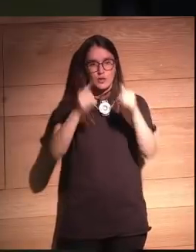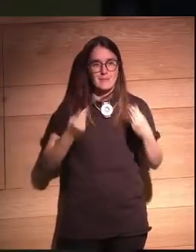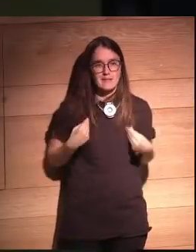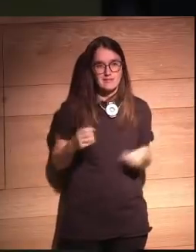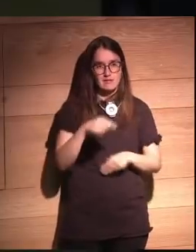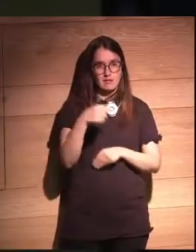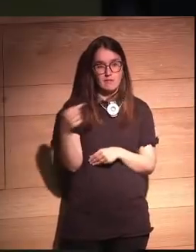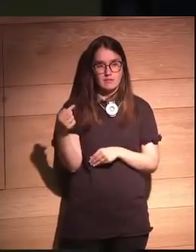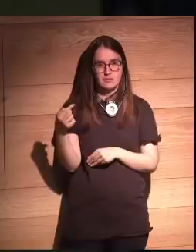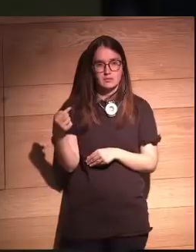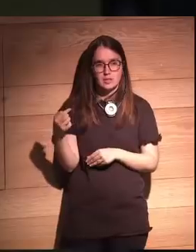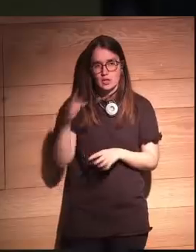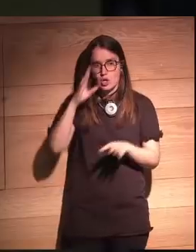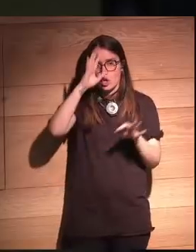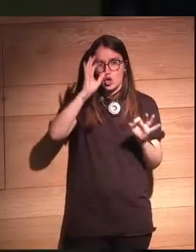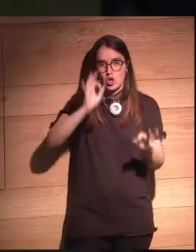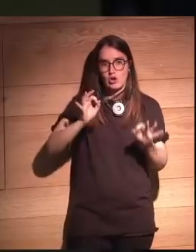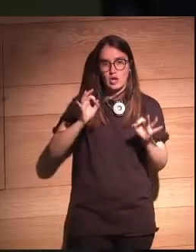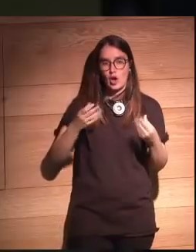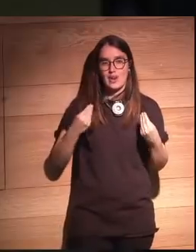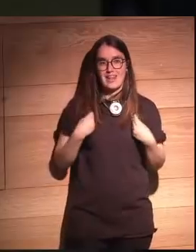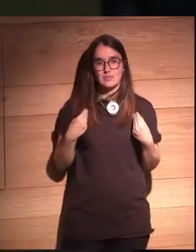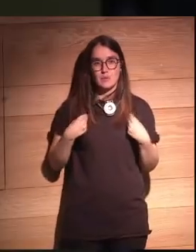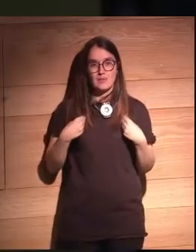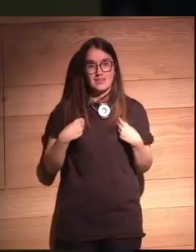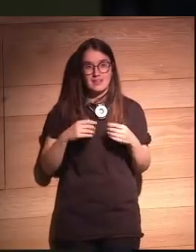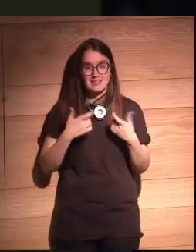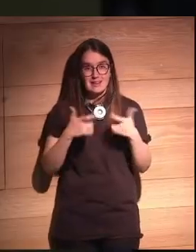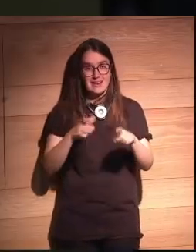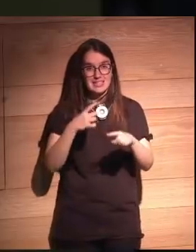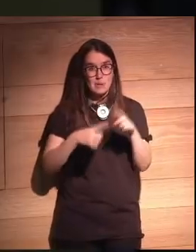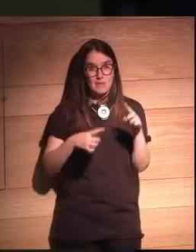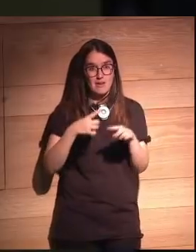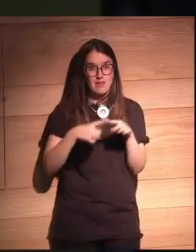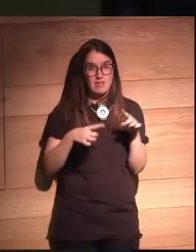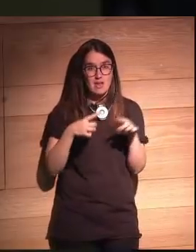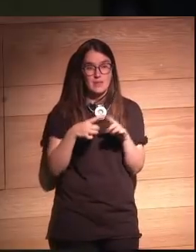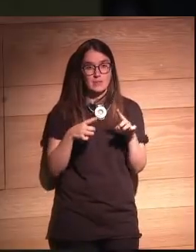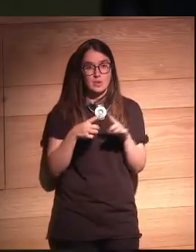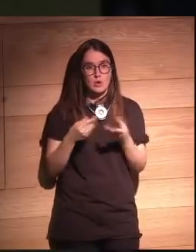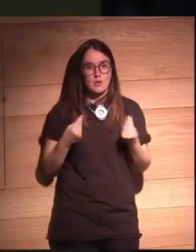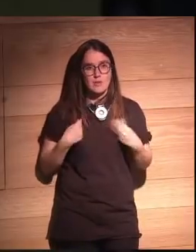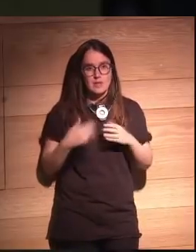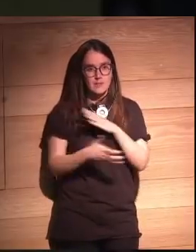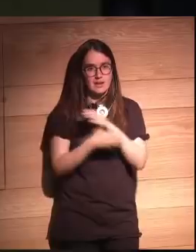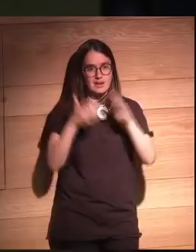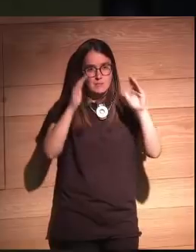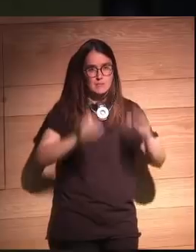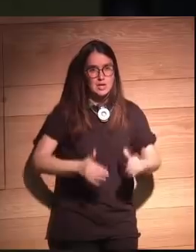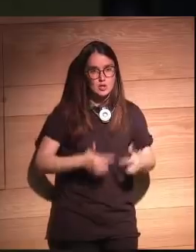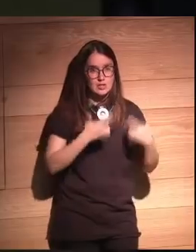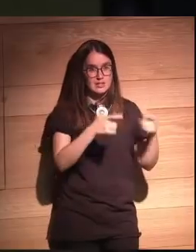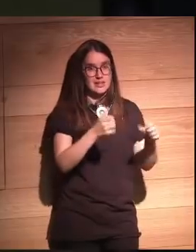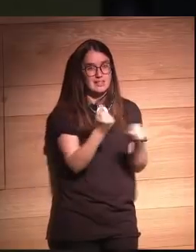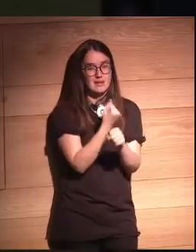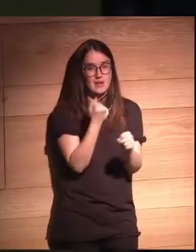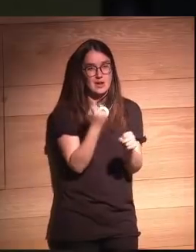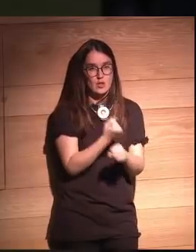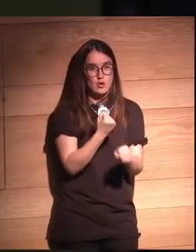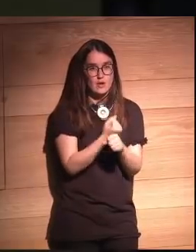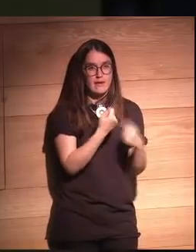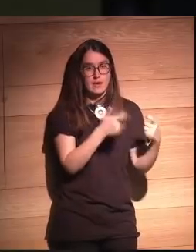vivienda. Evidentemente, las viviendas de clase media tienen una vida menos precaria que las de clase trabajadora